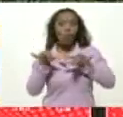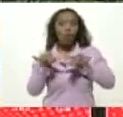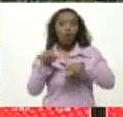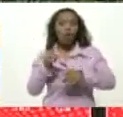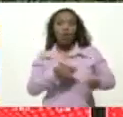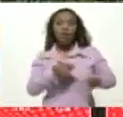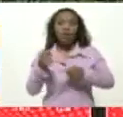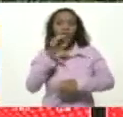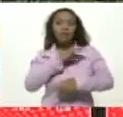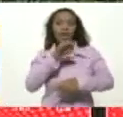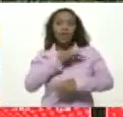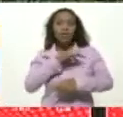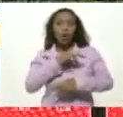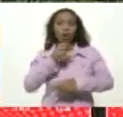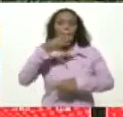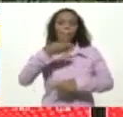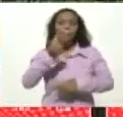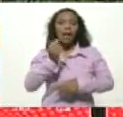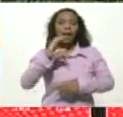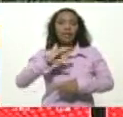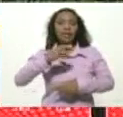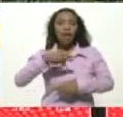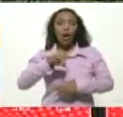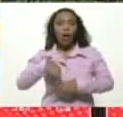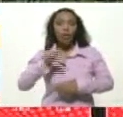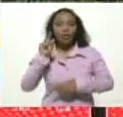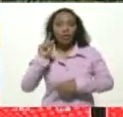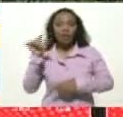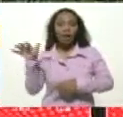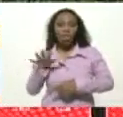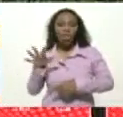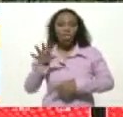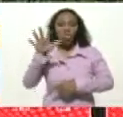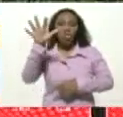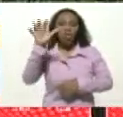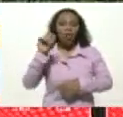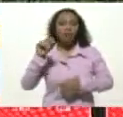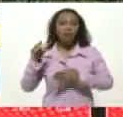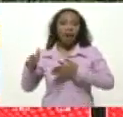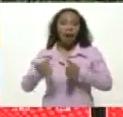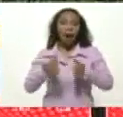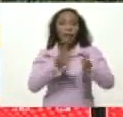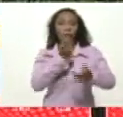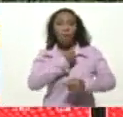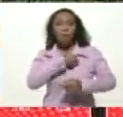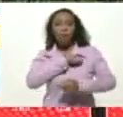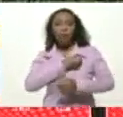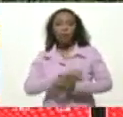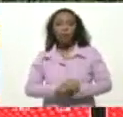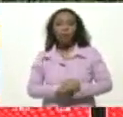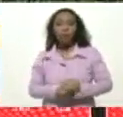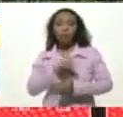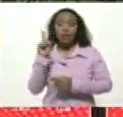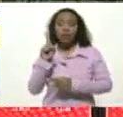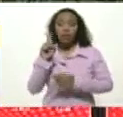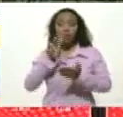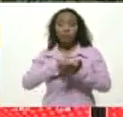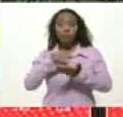Pacheco. De aquí de Galipán, de aquí de Camino de los Españoles. Y era cuando